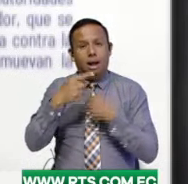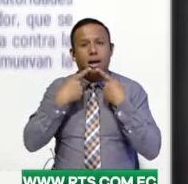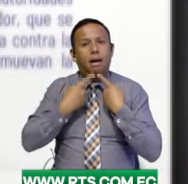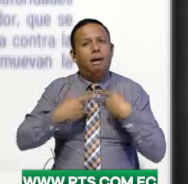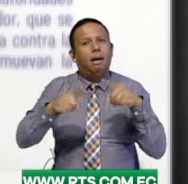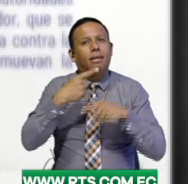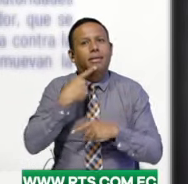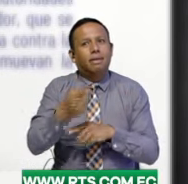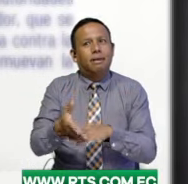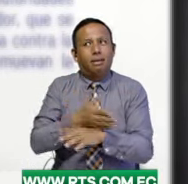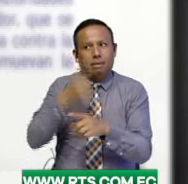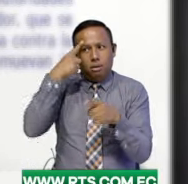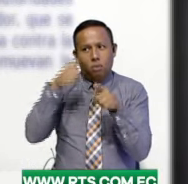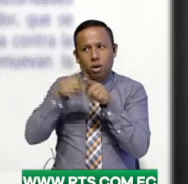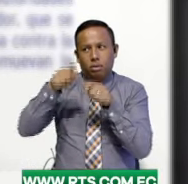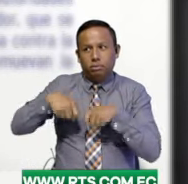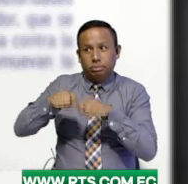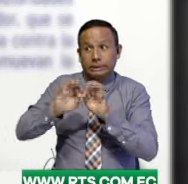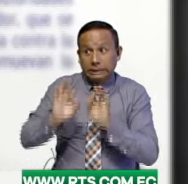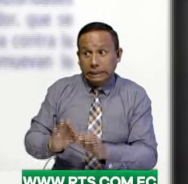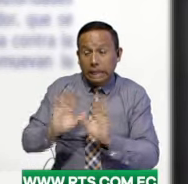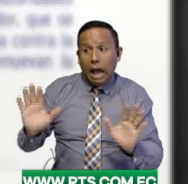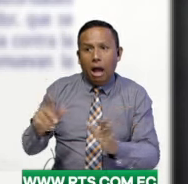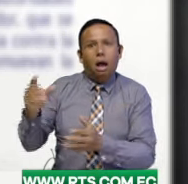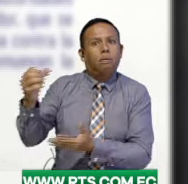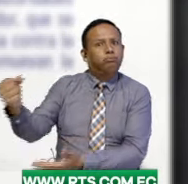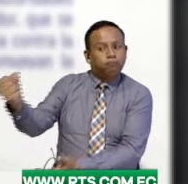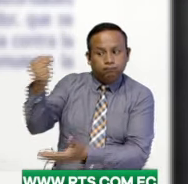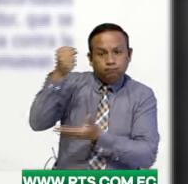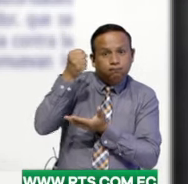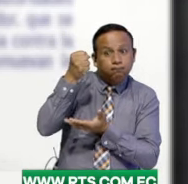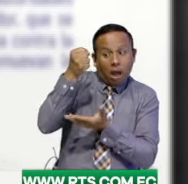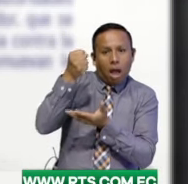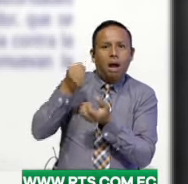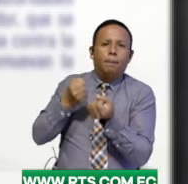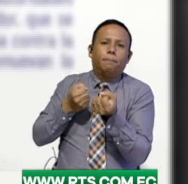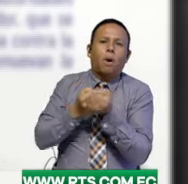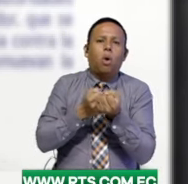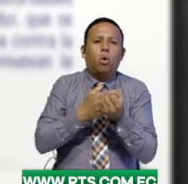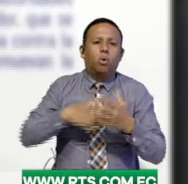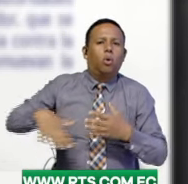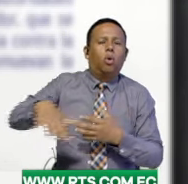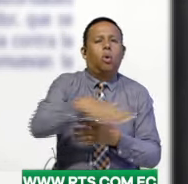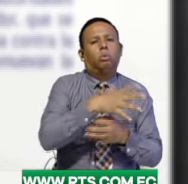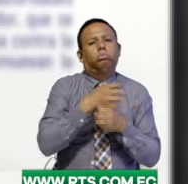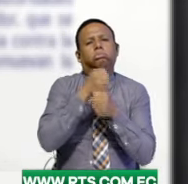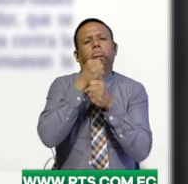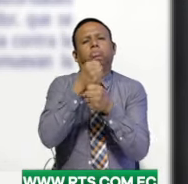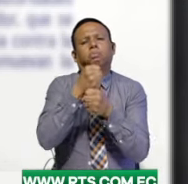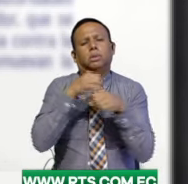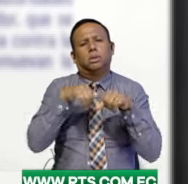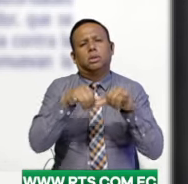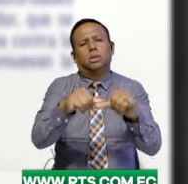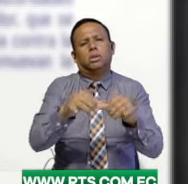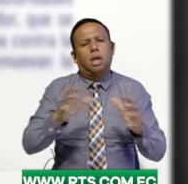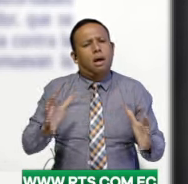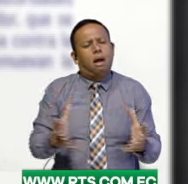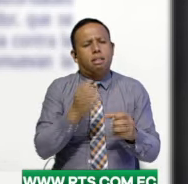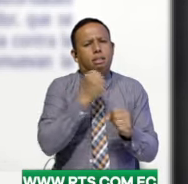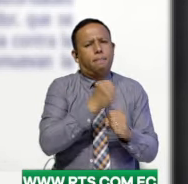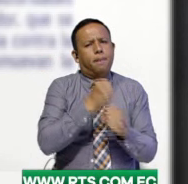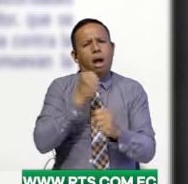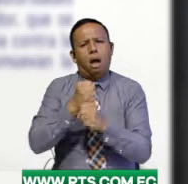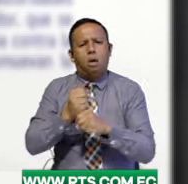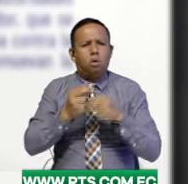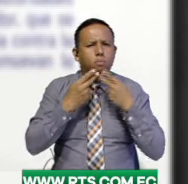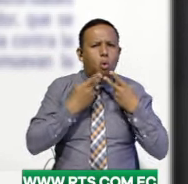ser aprobado el acuerdo, los fondos proporcionados ayudarán a sostener la seguridad ciudadana, impulsar la obra pública, garantizar